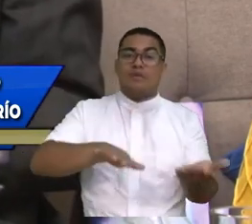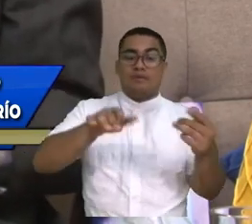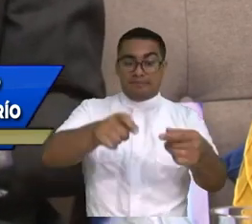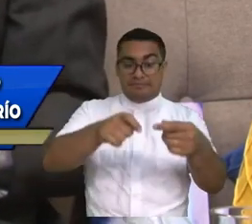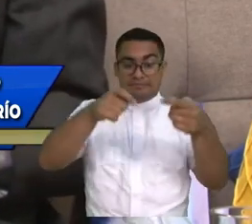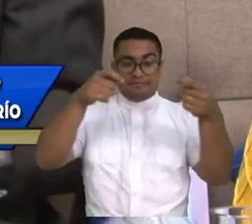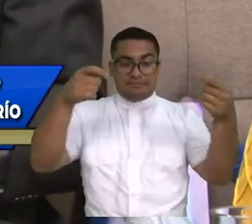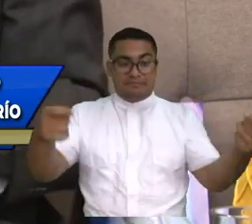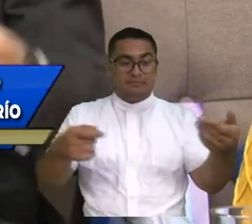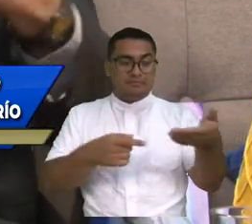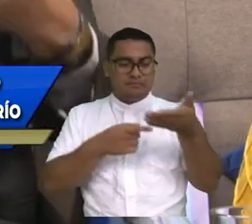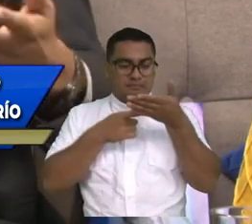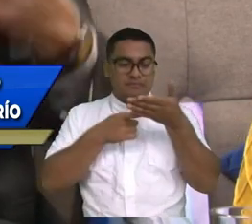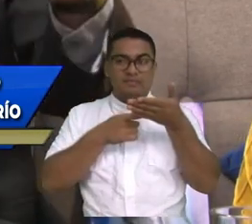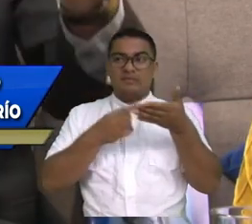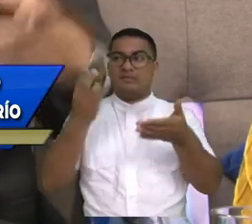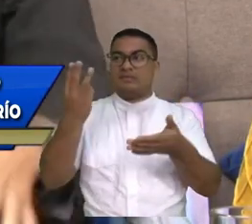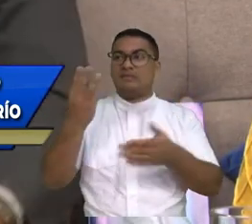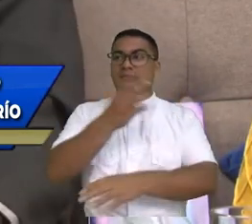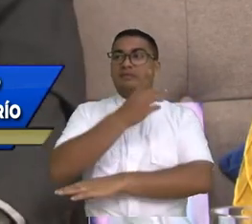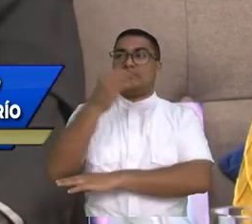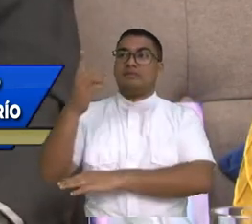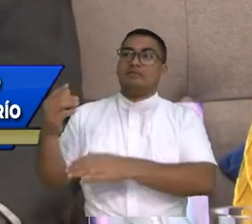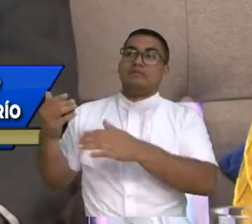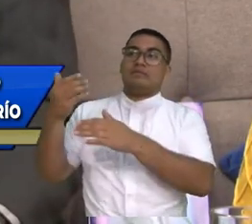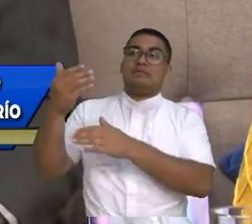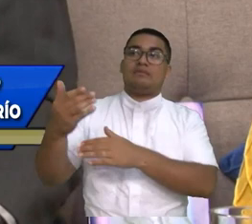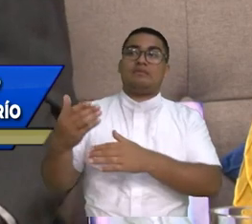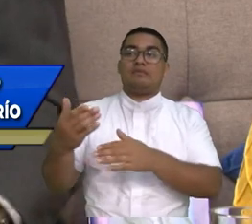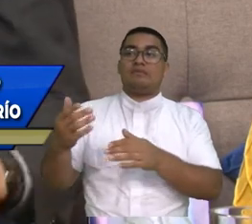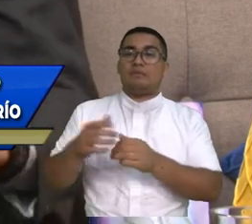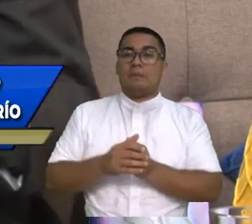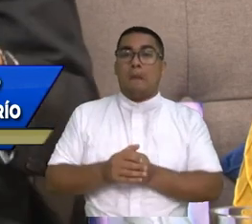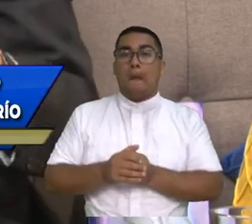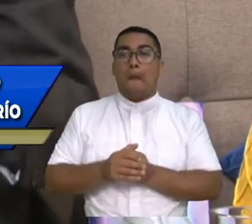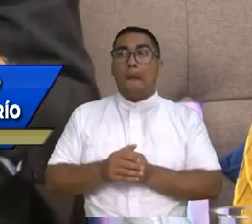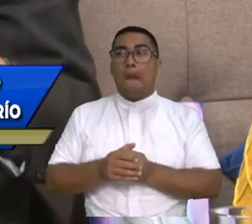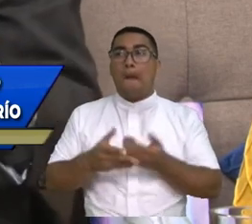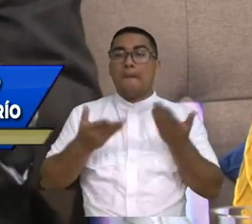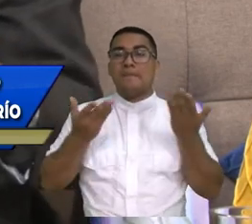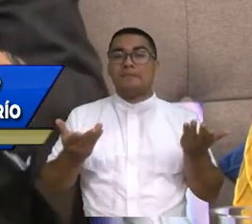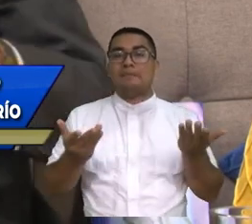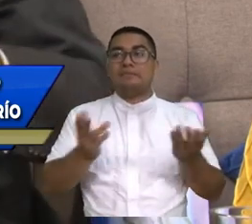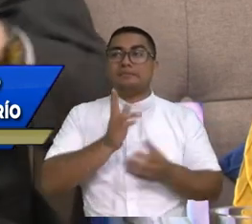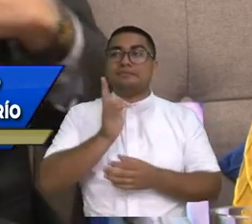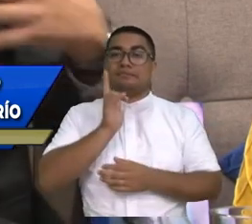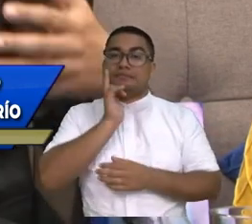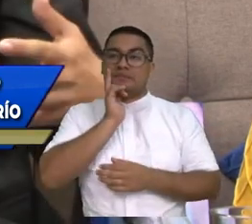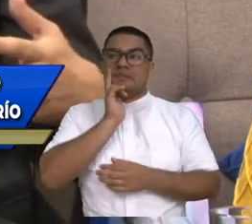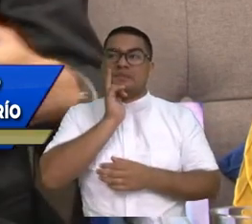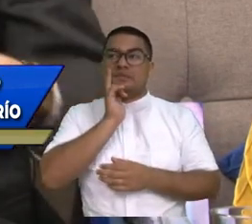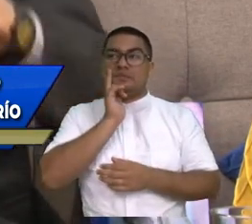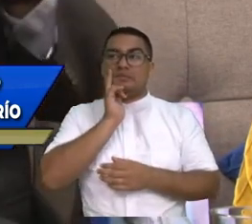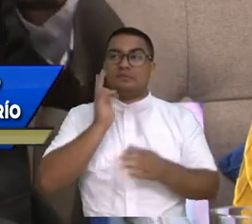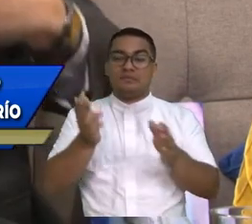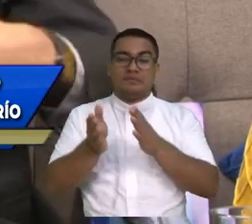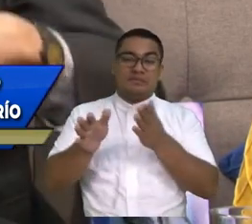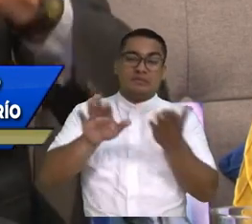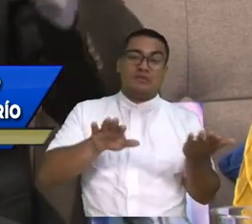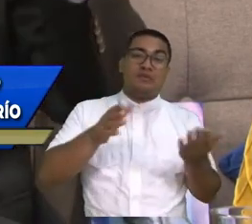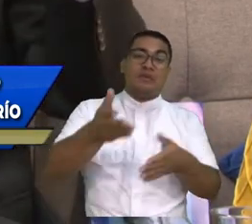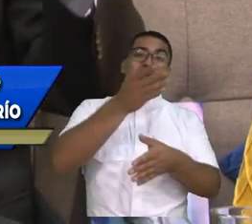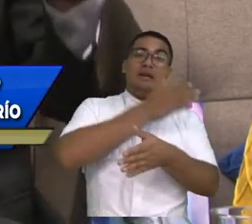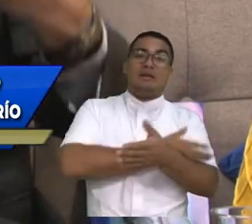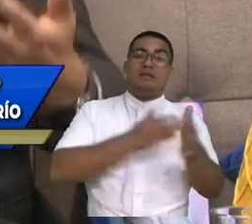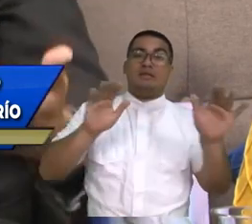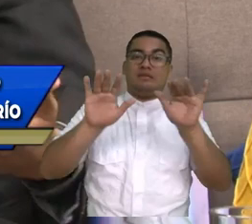su amado Rubén 3 días después por los periódicos. Notamos entonces que Rubén Darío, mucho antes de morir, ya era una